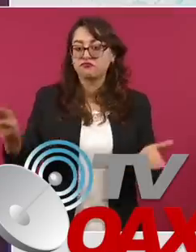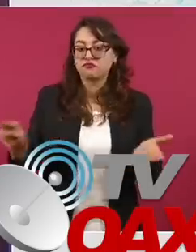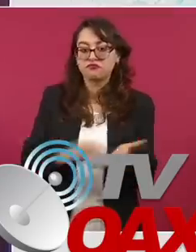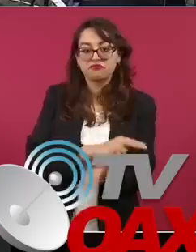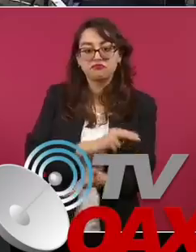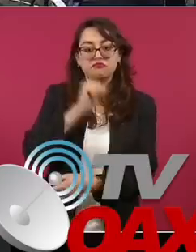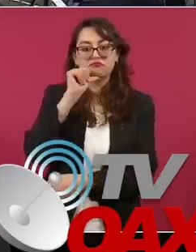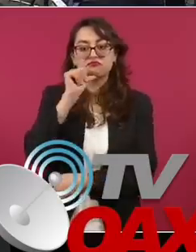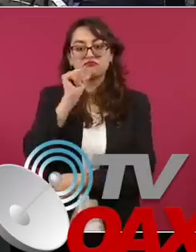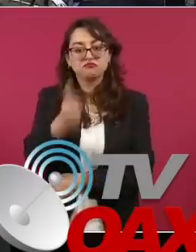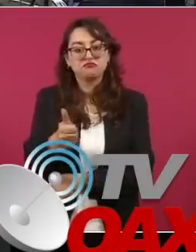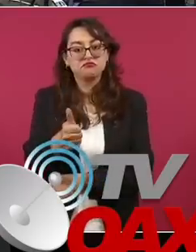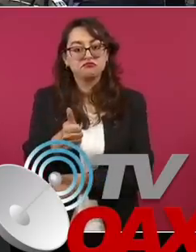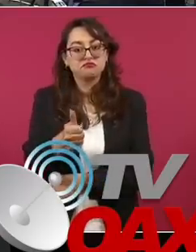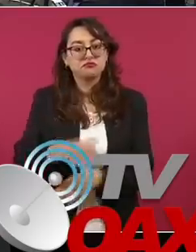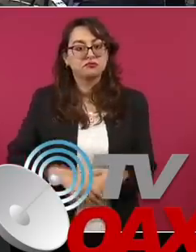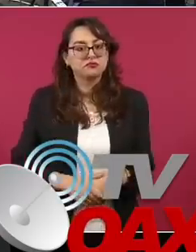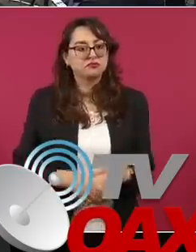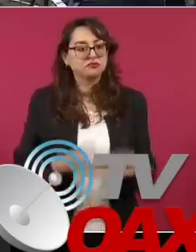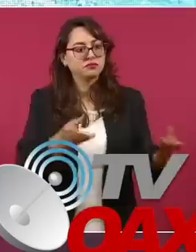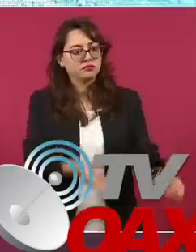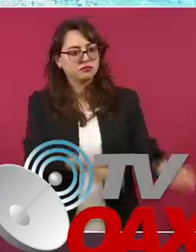de que querían que les pagáramos